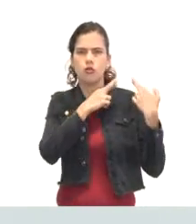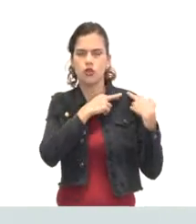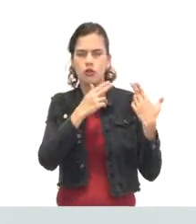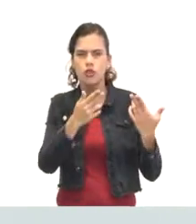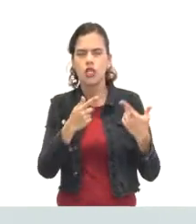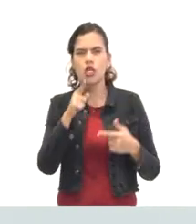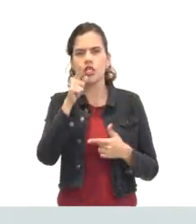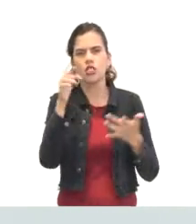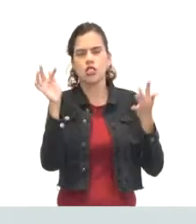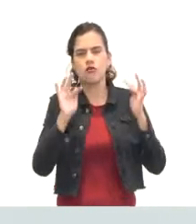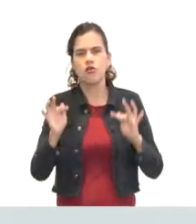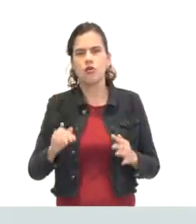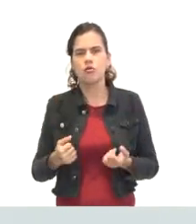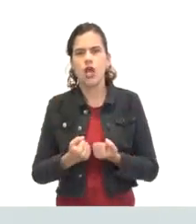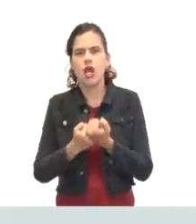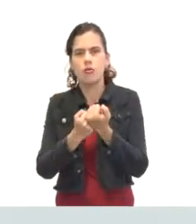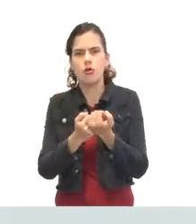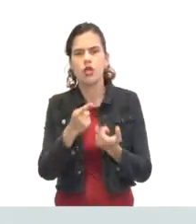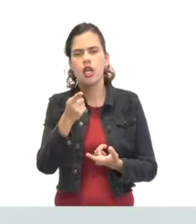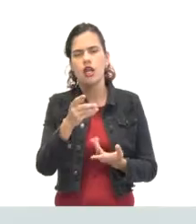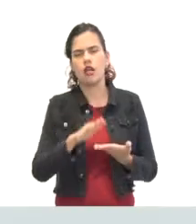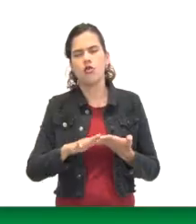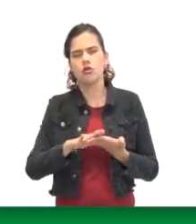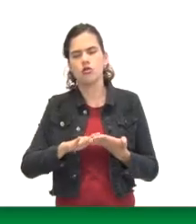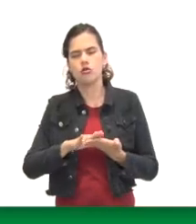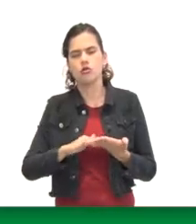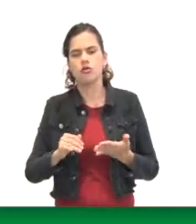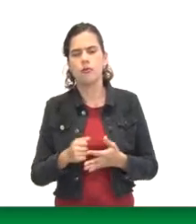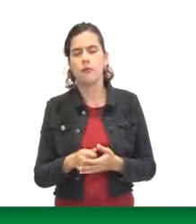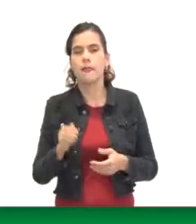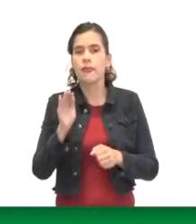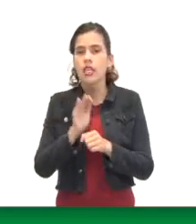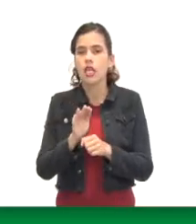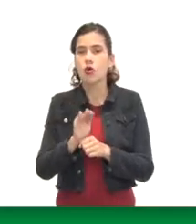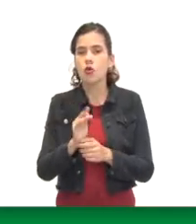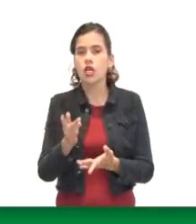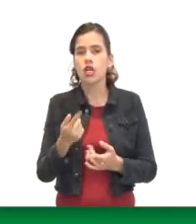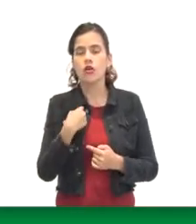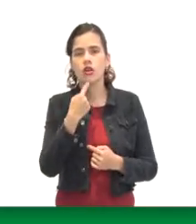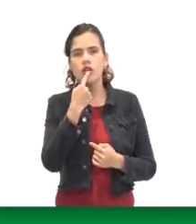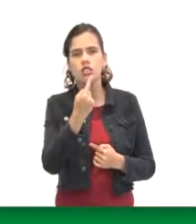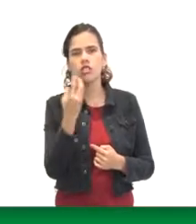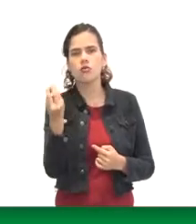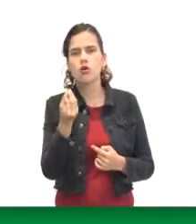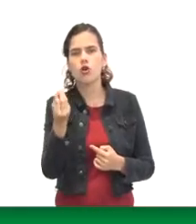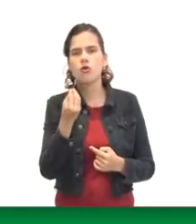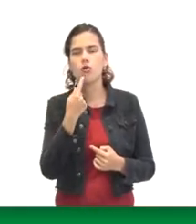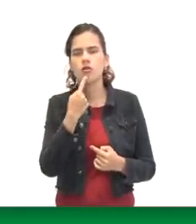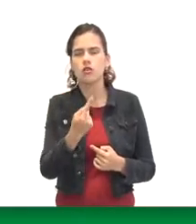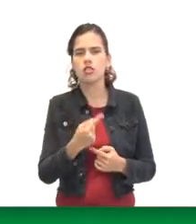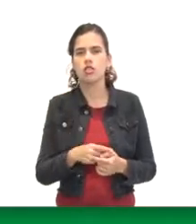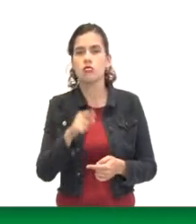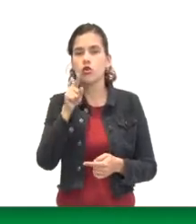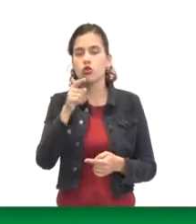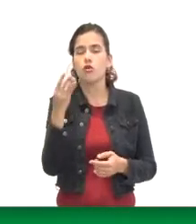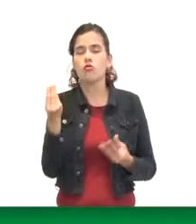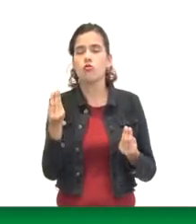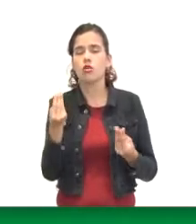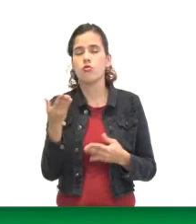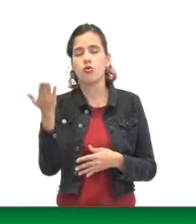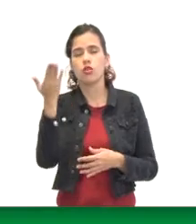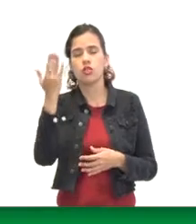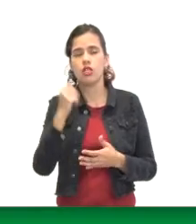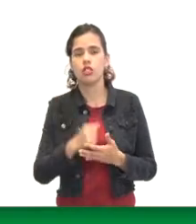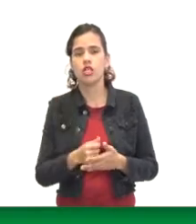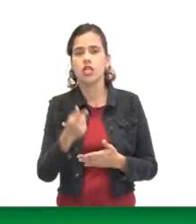de esa manera contribuir a dar una solución. Cuidar lo que decimos y cómo lo decimos. Eso es bien importante